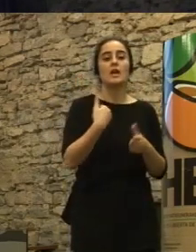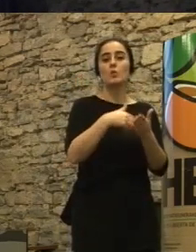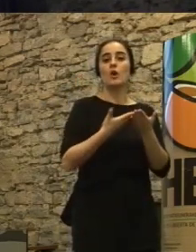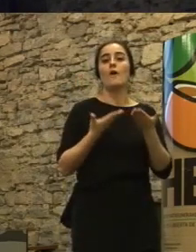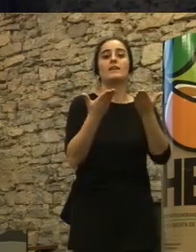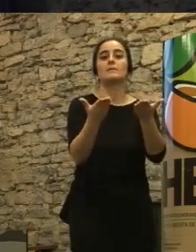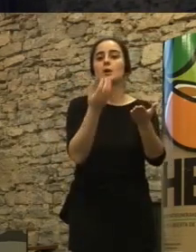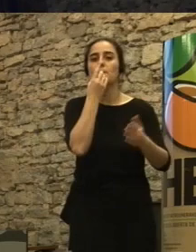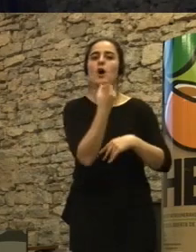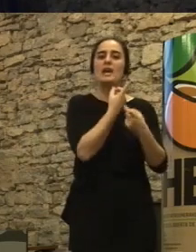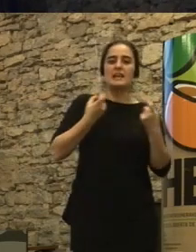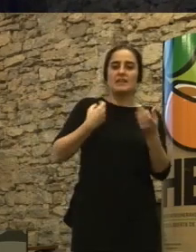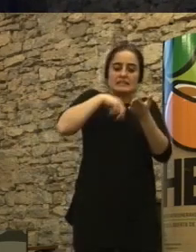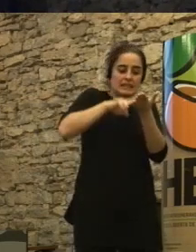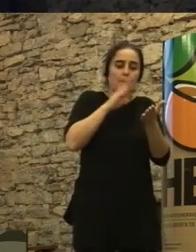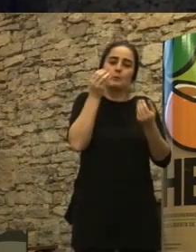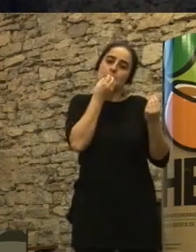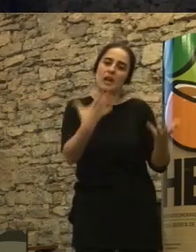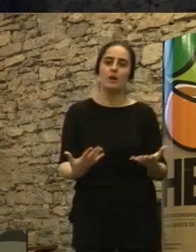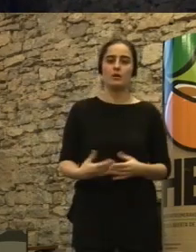pon una necesidad, que va a ser mejor.